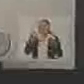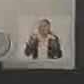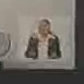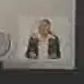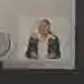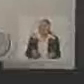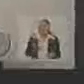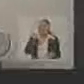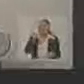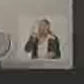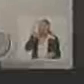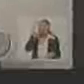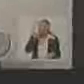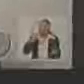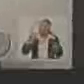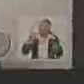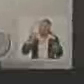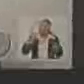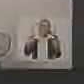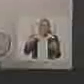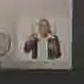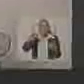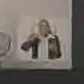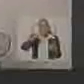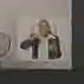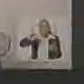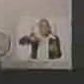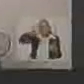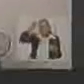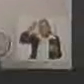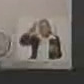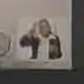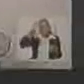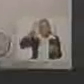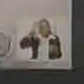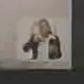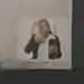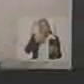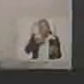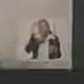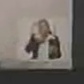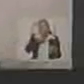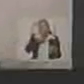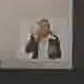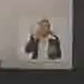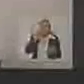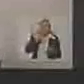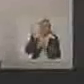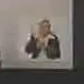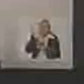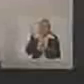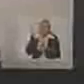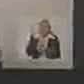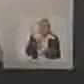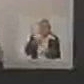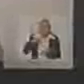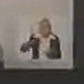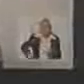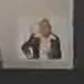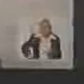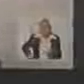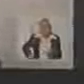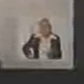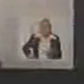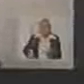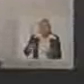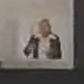No importa si son jóvenes, si son adultos, si son adultos mayores, si son personas con discapacidad. Mi gobierno tendrá un